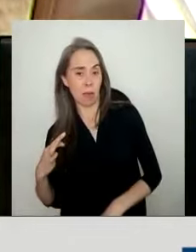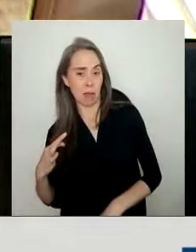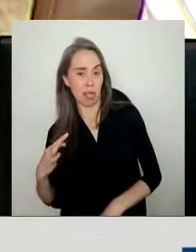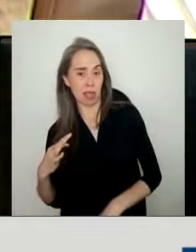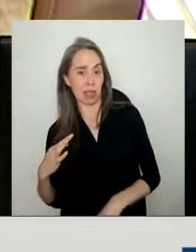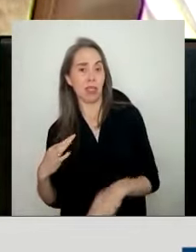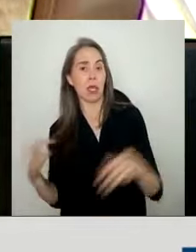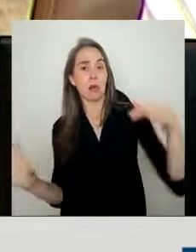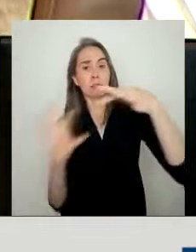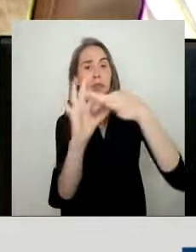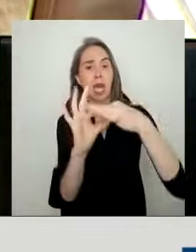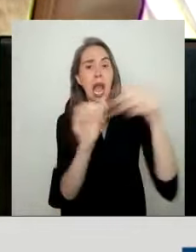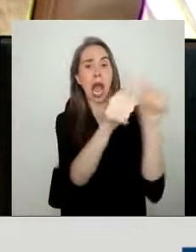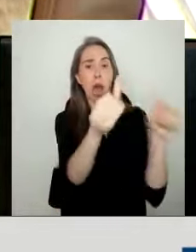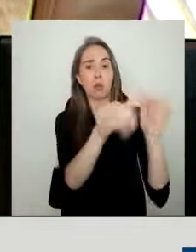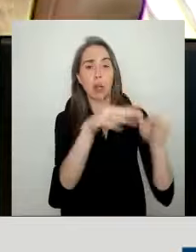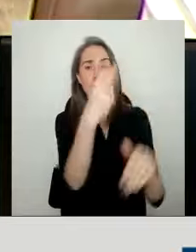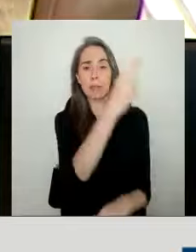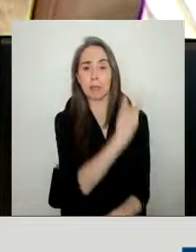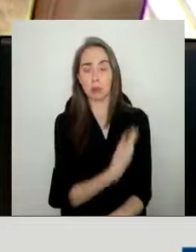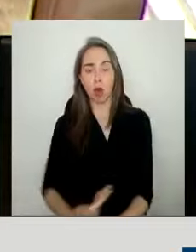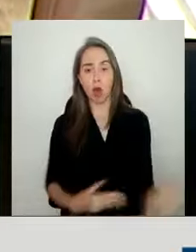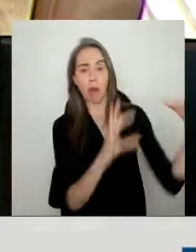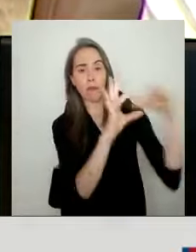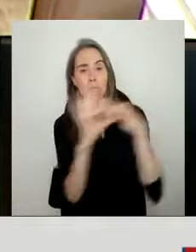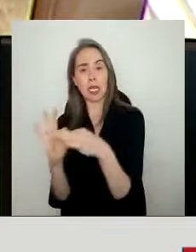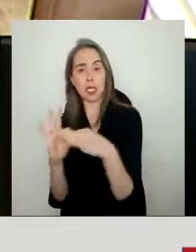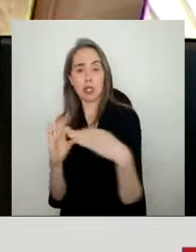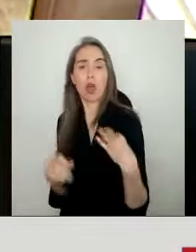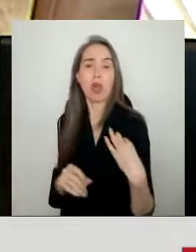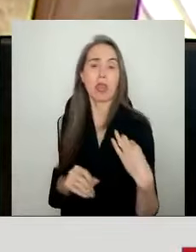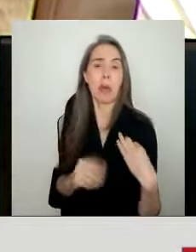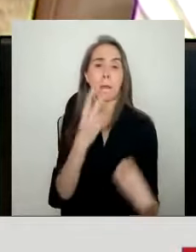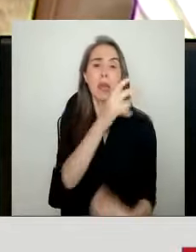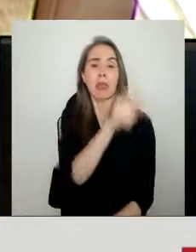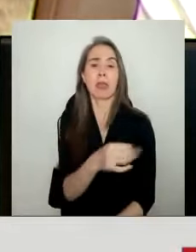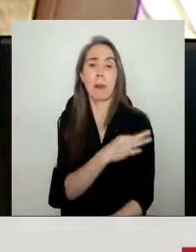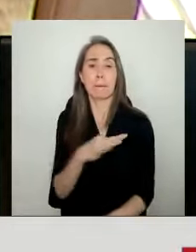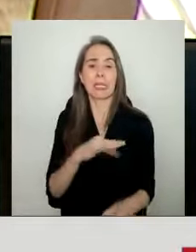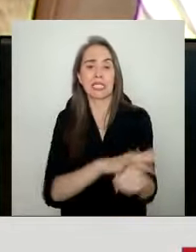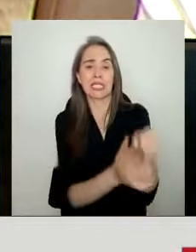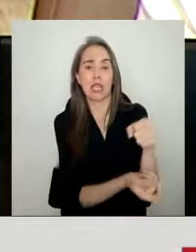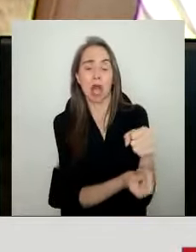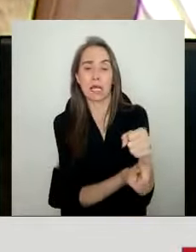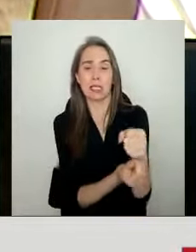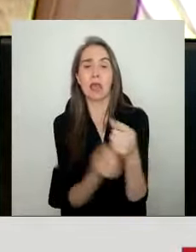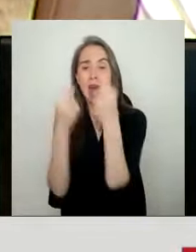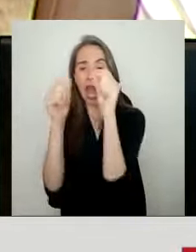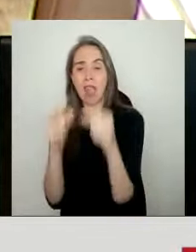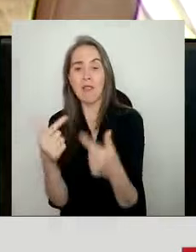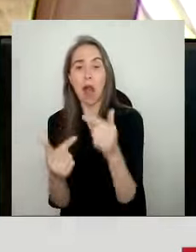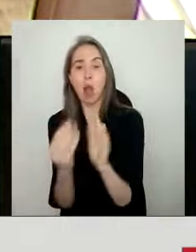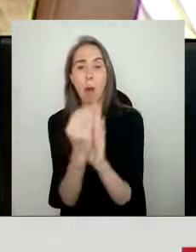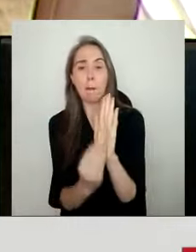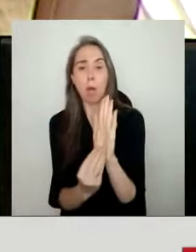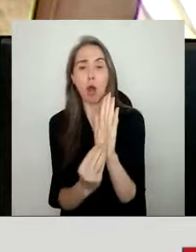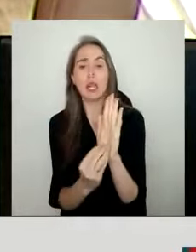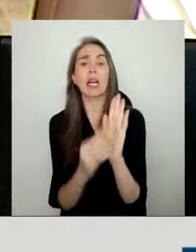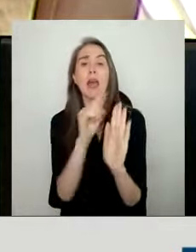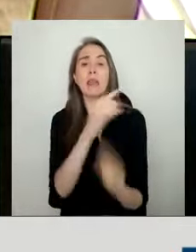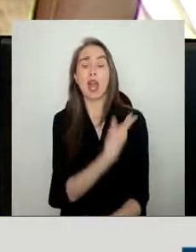gobierno porque va a ser dependiente el Ministerio de Hacienda y va a evaluar las políticas que ese gobierno